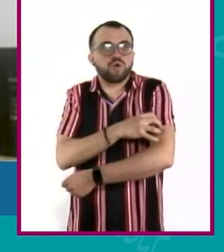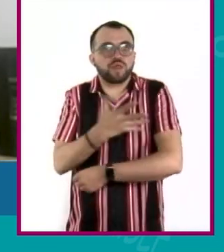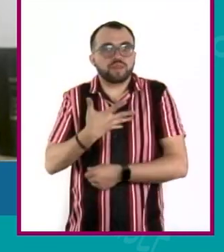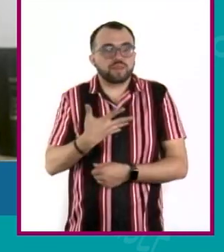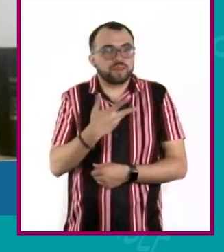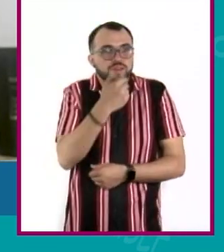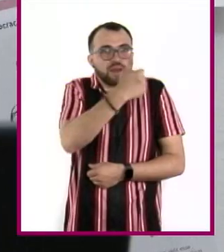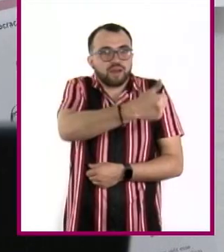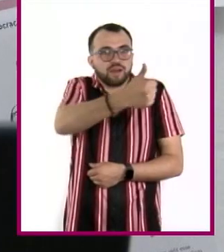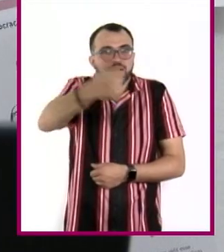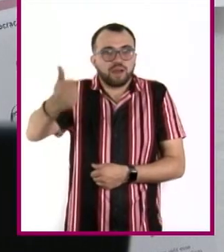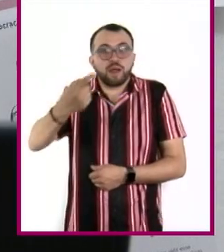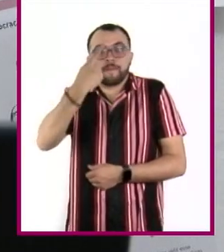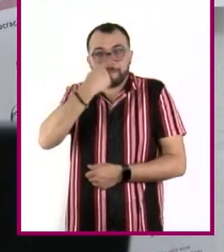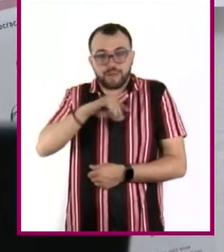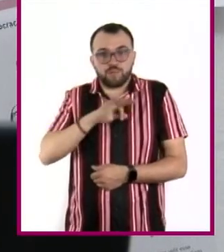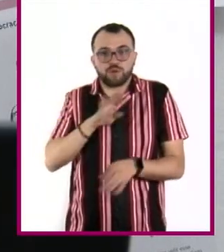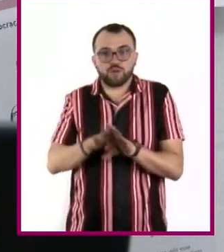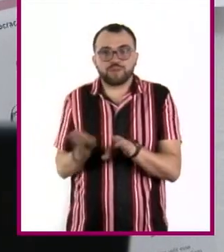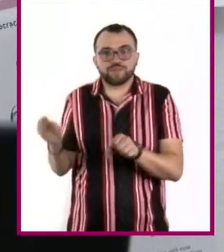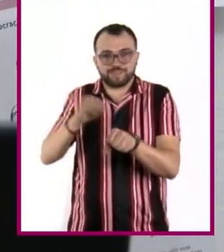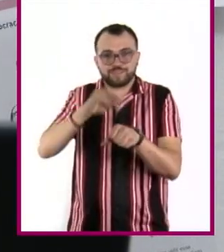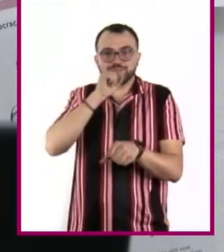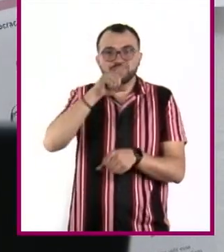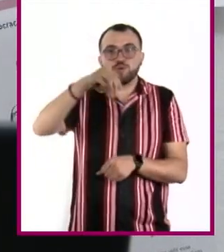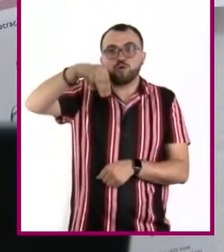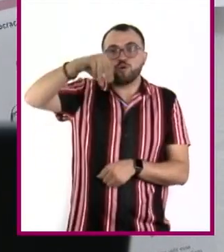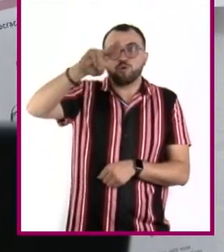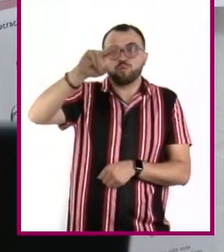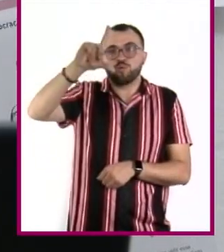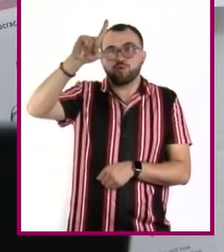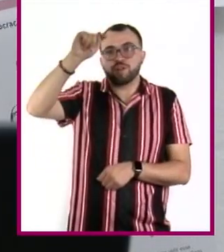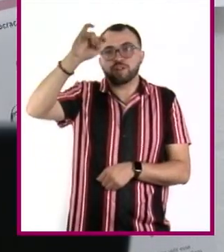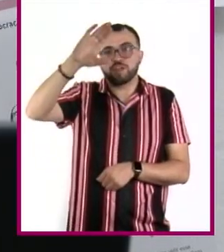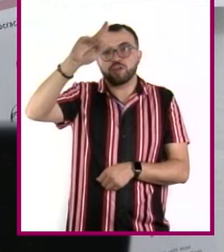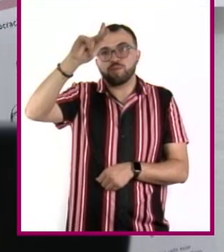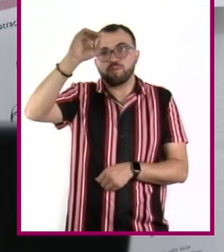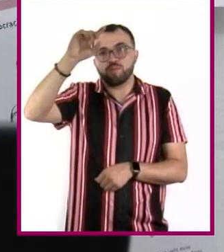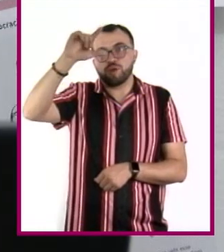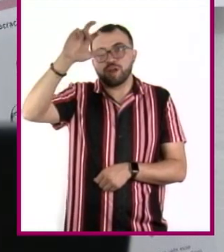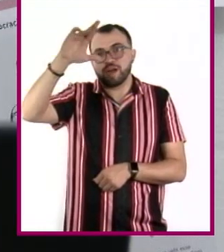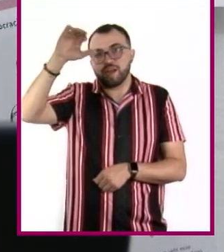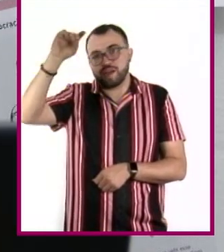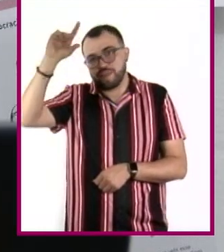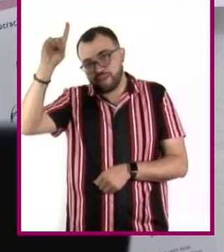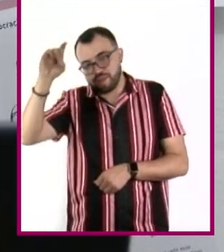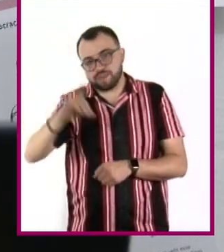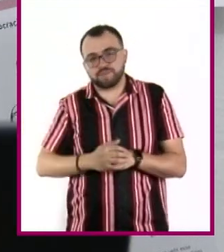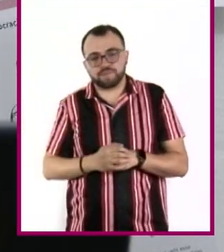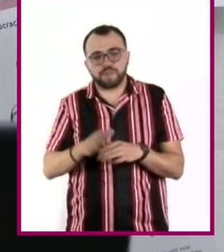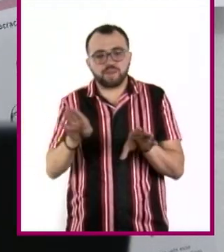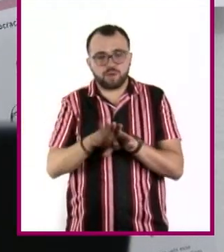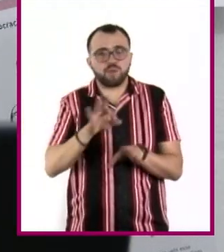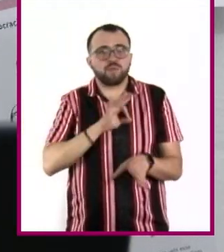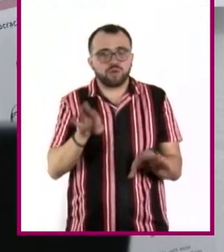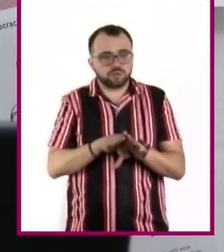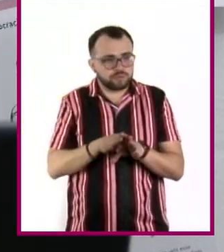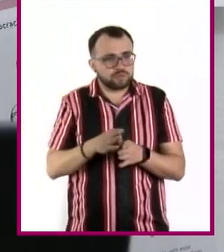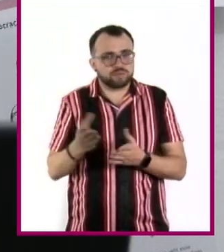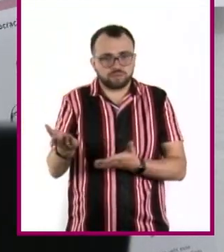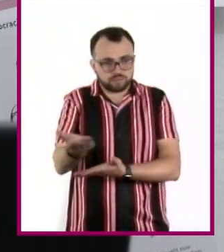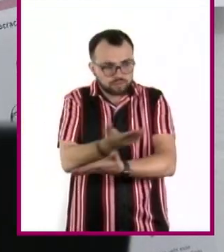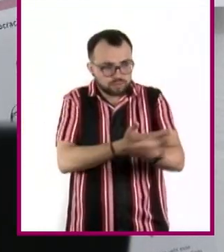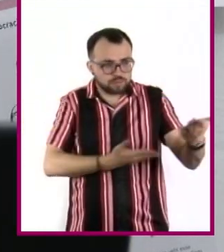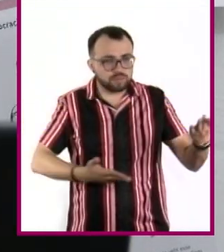en la dinámica de la multipolaridad. ¿La noción de multipolaridad puede asociarse al reparto de poder entre distintos